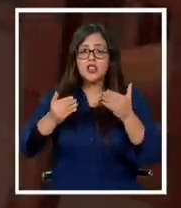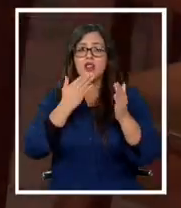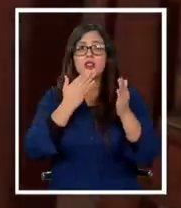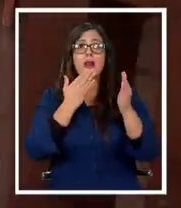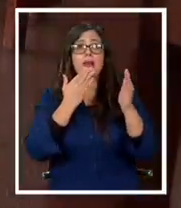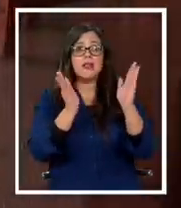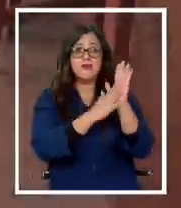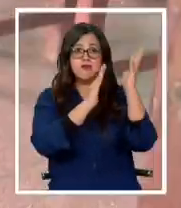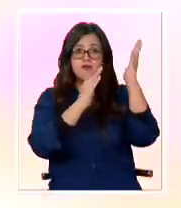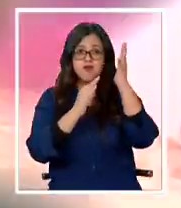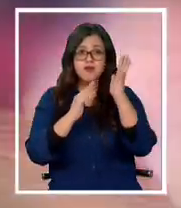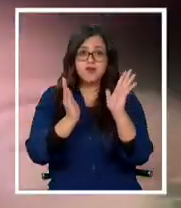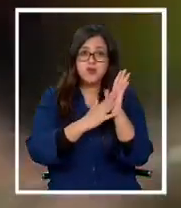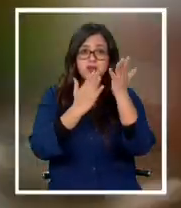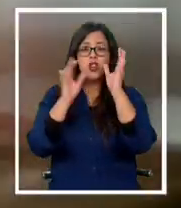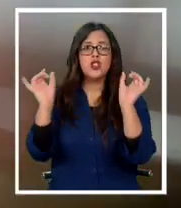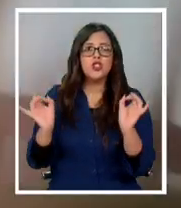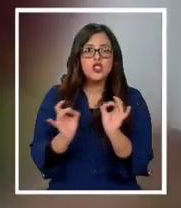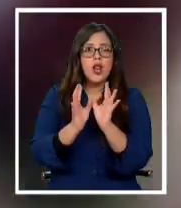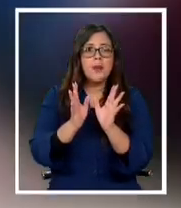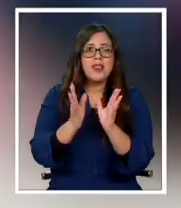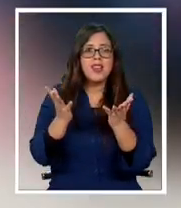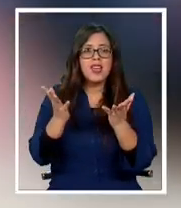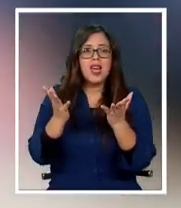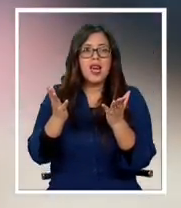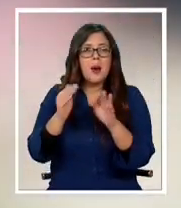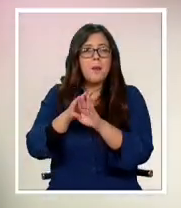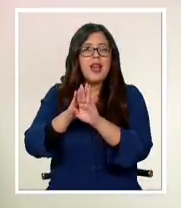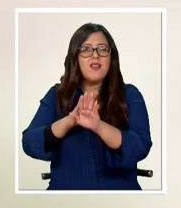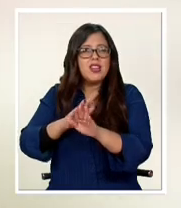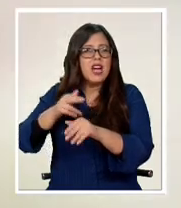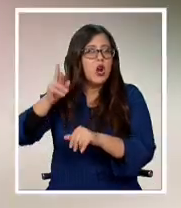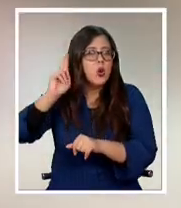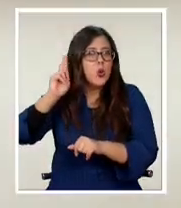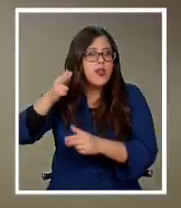sonoro pandero eran solo para callar el ruido de las balas.